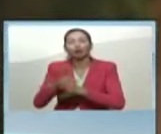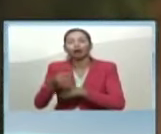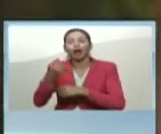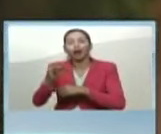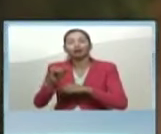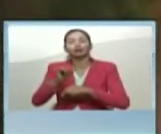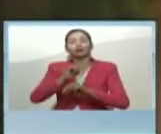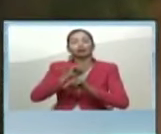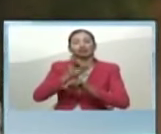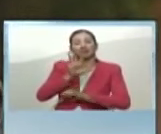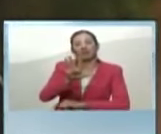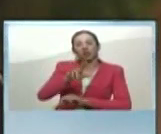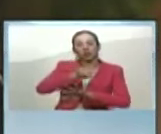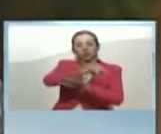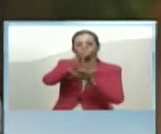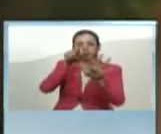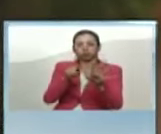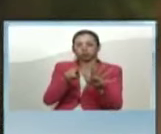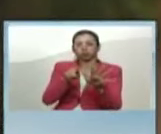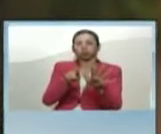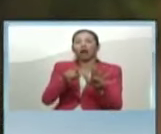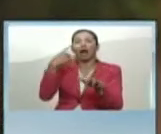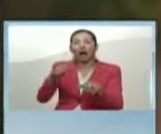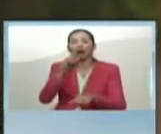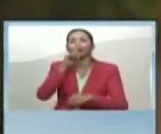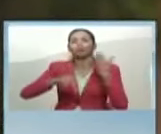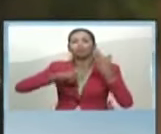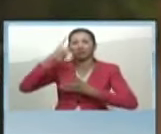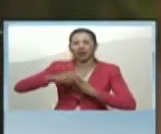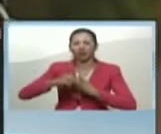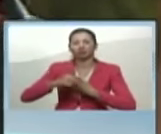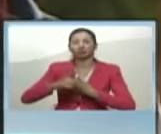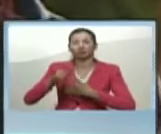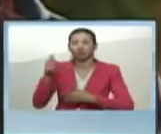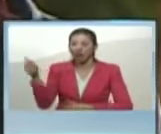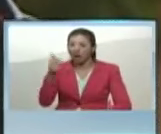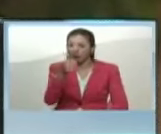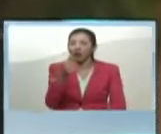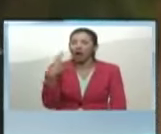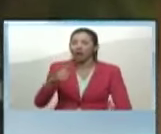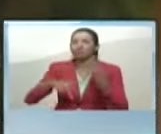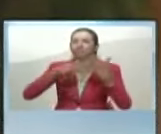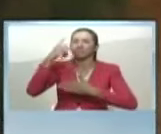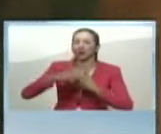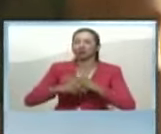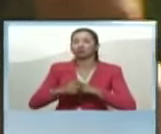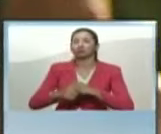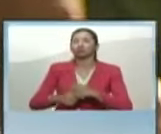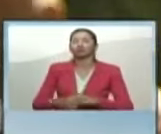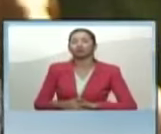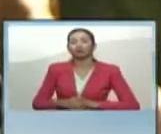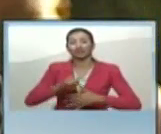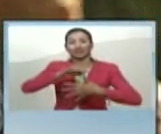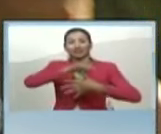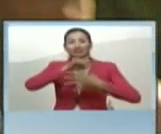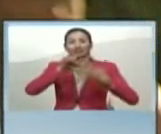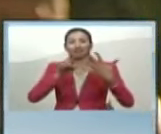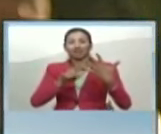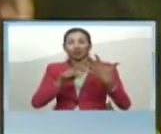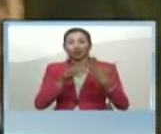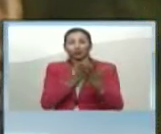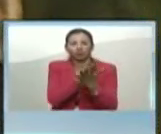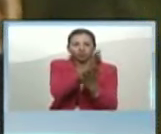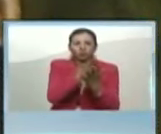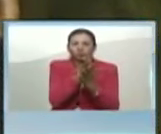5 ejes y tenemos un plan. Los pescadores tienen un plan por 5 ejes. Cada uno